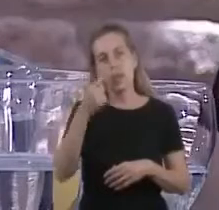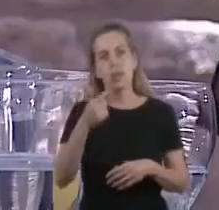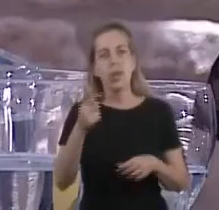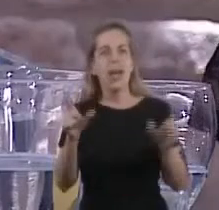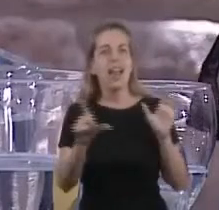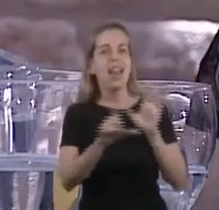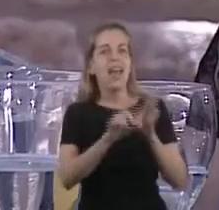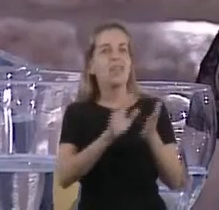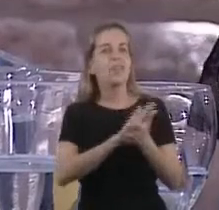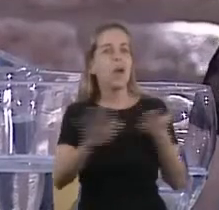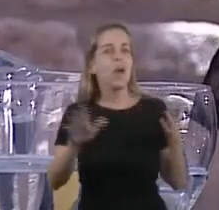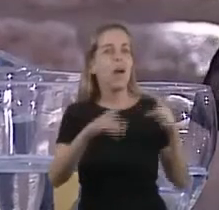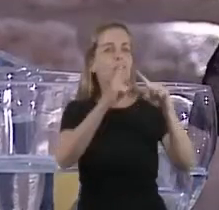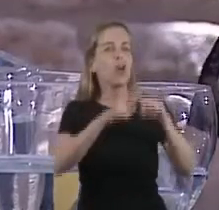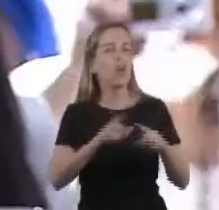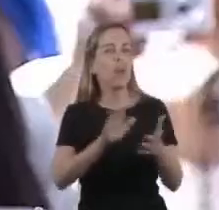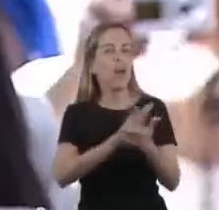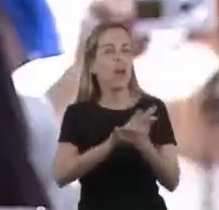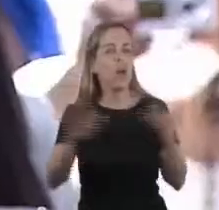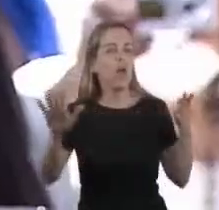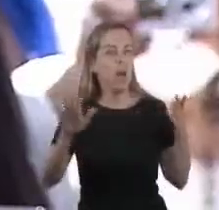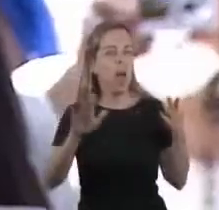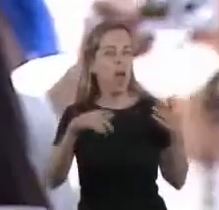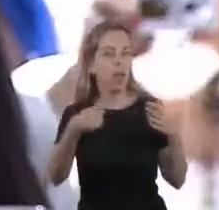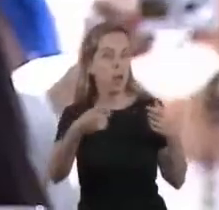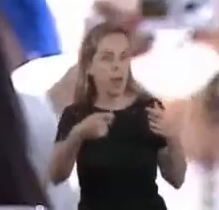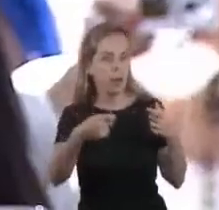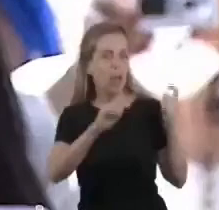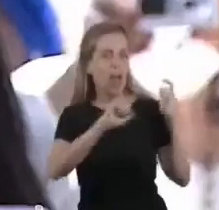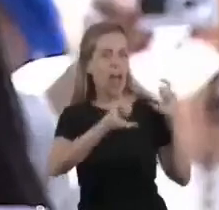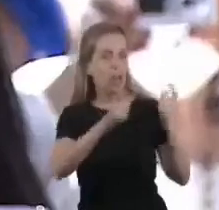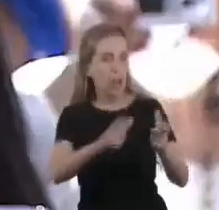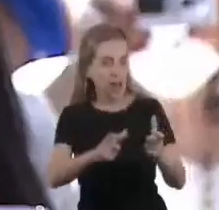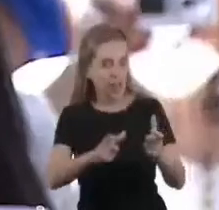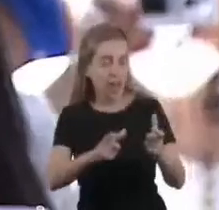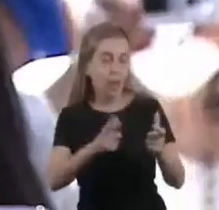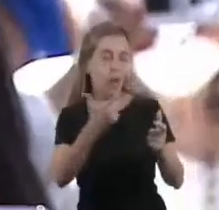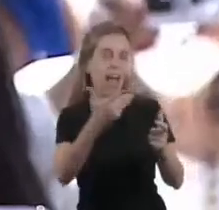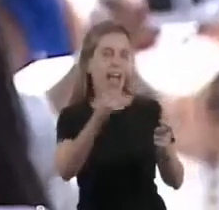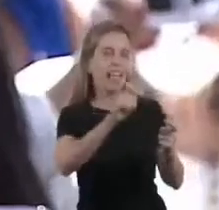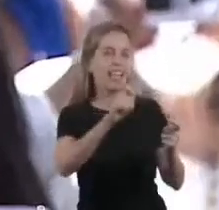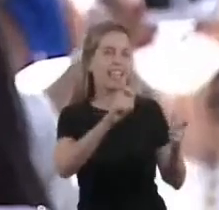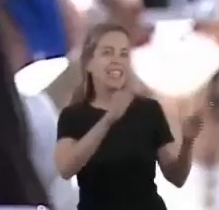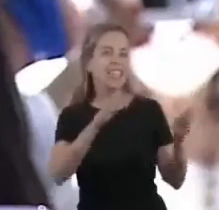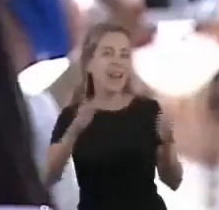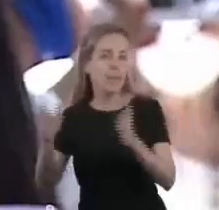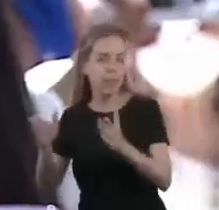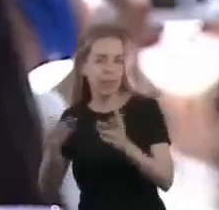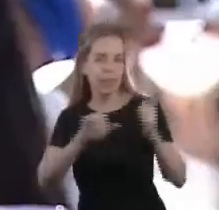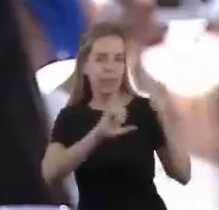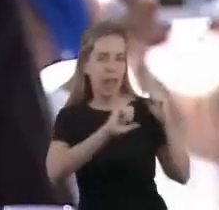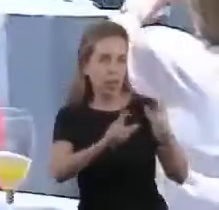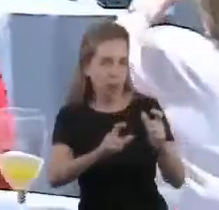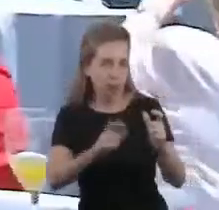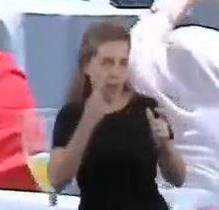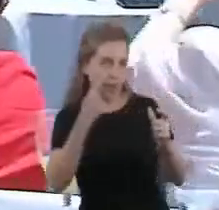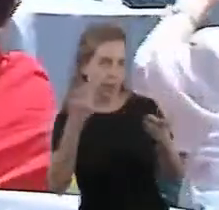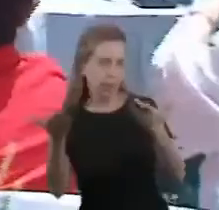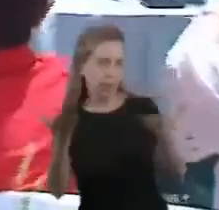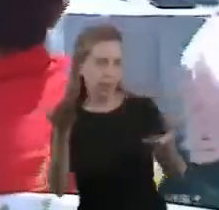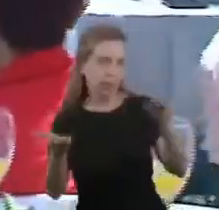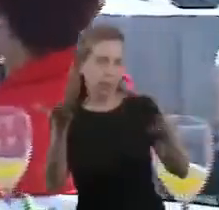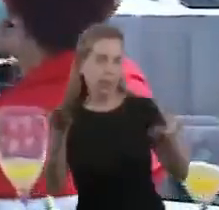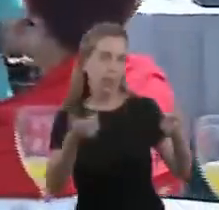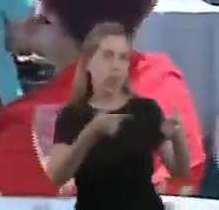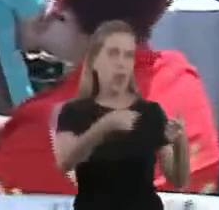nueva fórmula de movilidad que nos permitió actualizar los saberes trimestralmente para poder ganarle a la inflación.